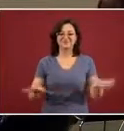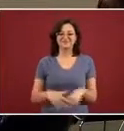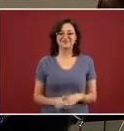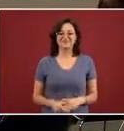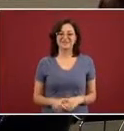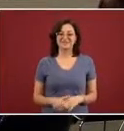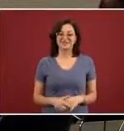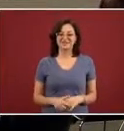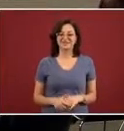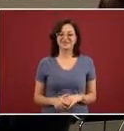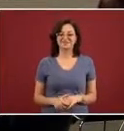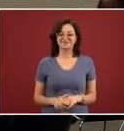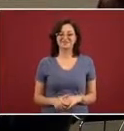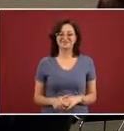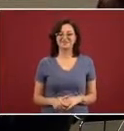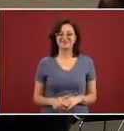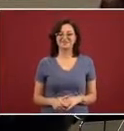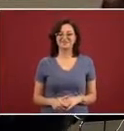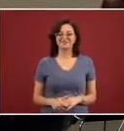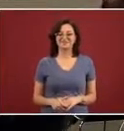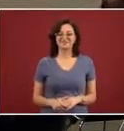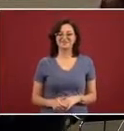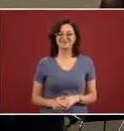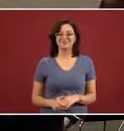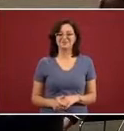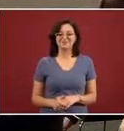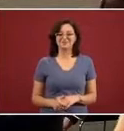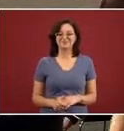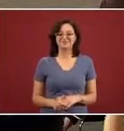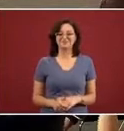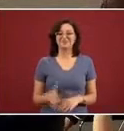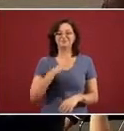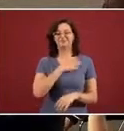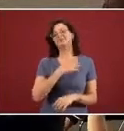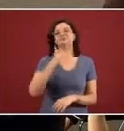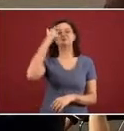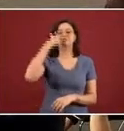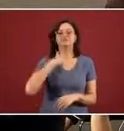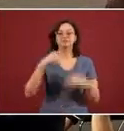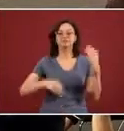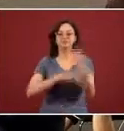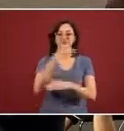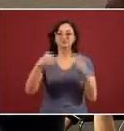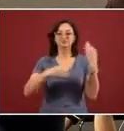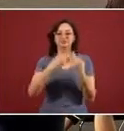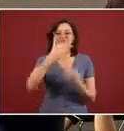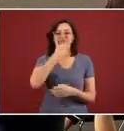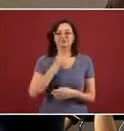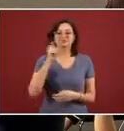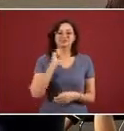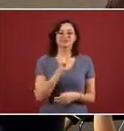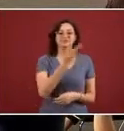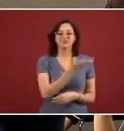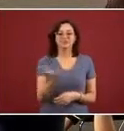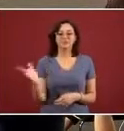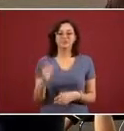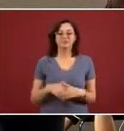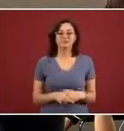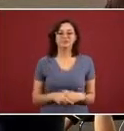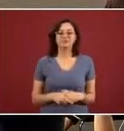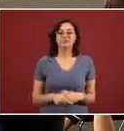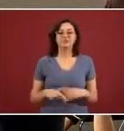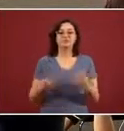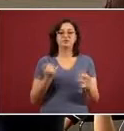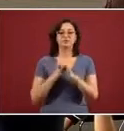señor subsecretario. Gracias. Buenas noches con todas y todos. Tenemos el